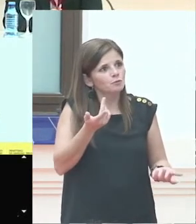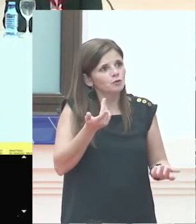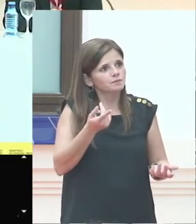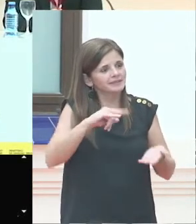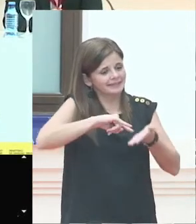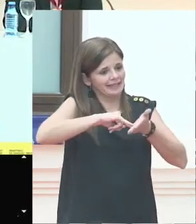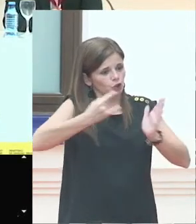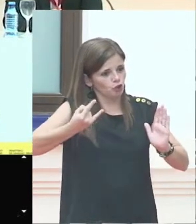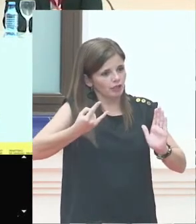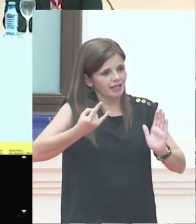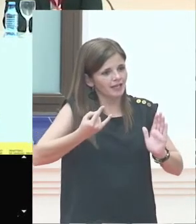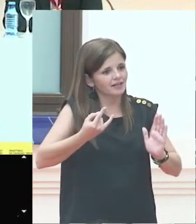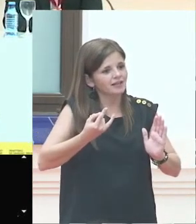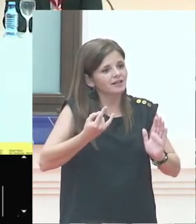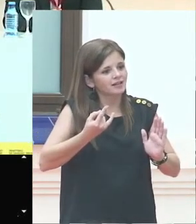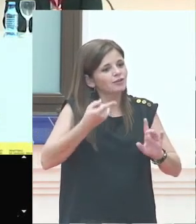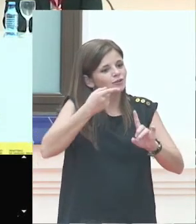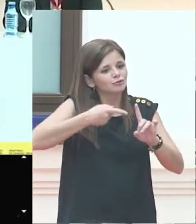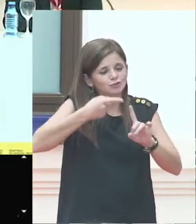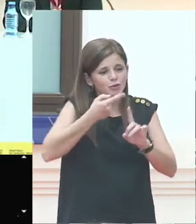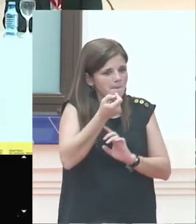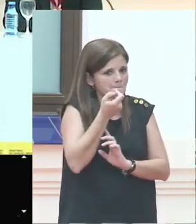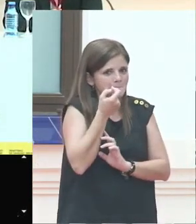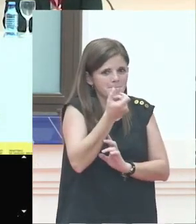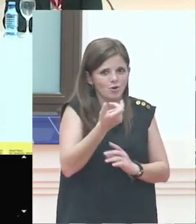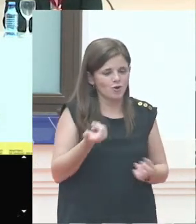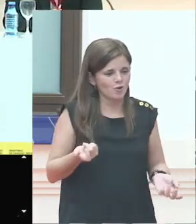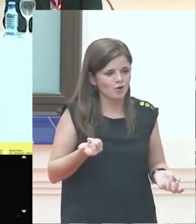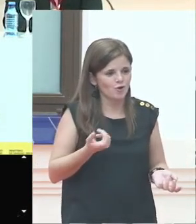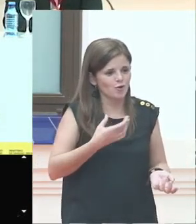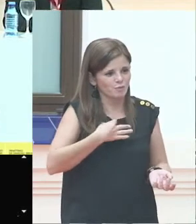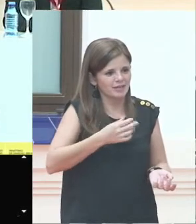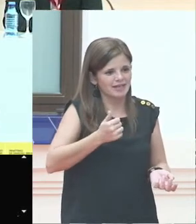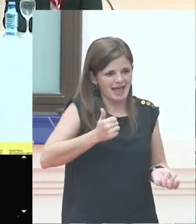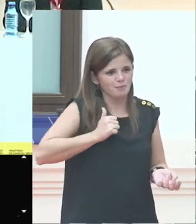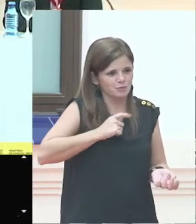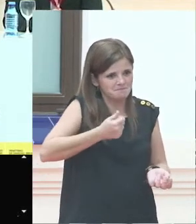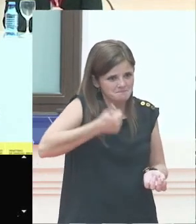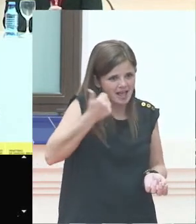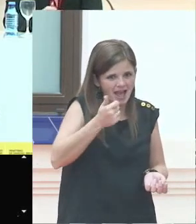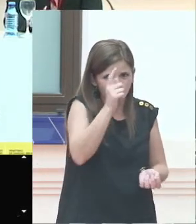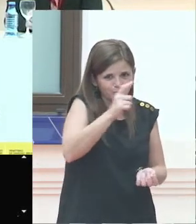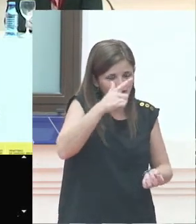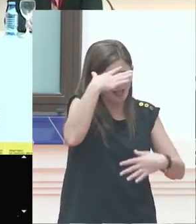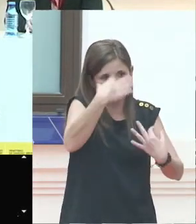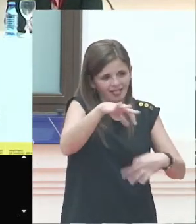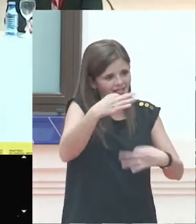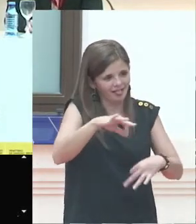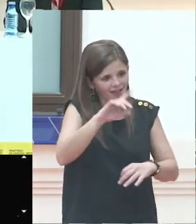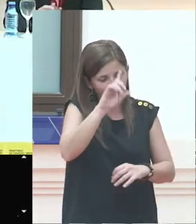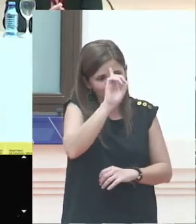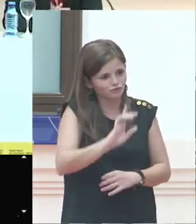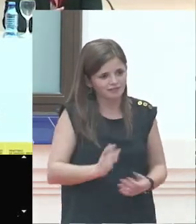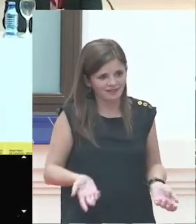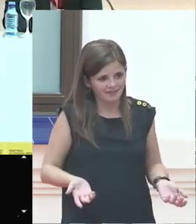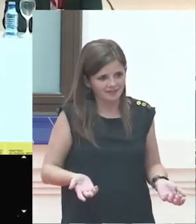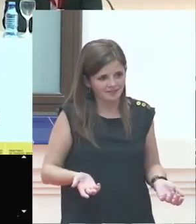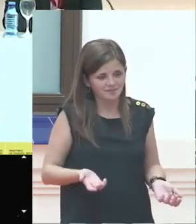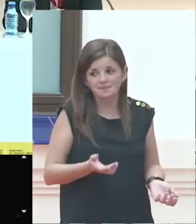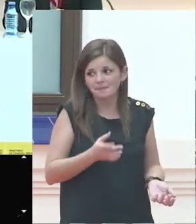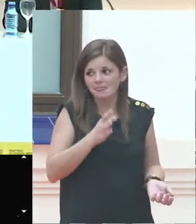sobre realmente el potencial que supone lo que ya existe a día de hoy en el mercado. O sea, mi queja en general, no hacia la mesa, sino en general sería